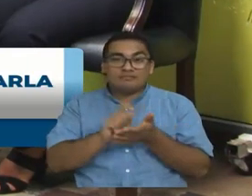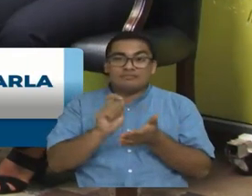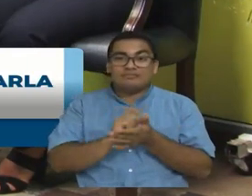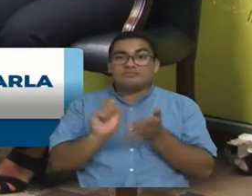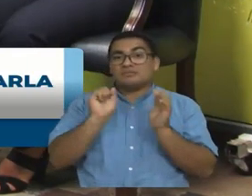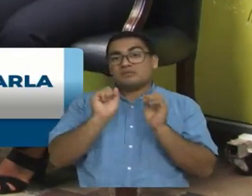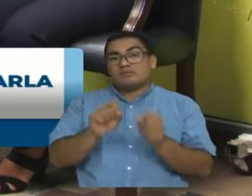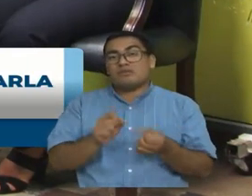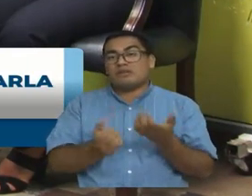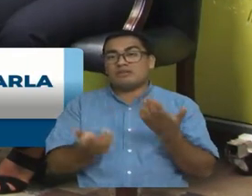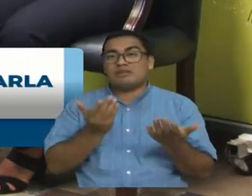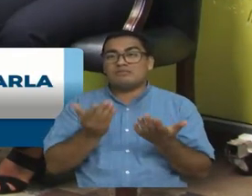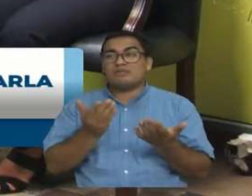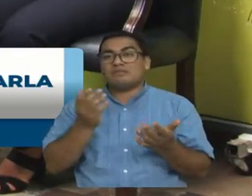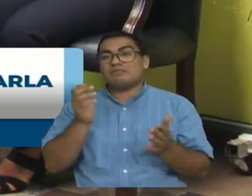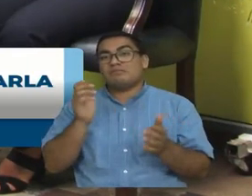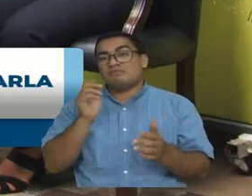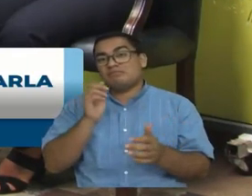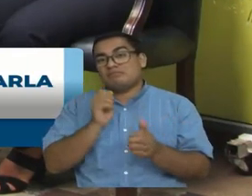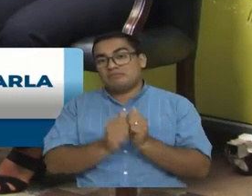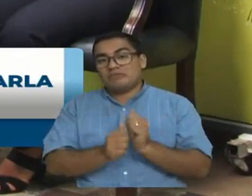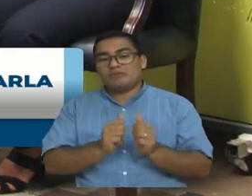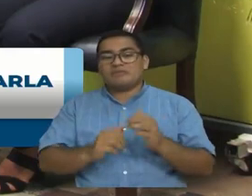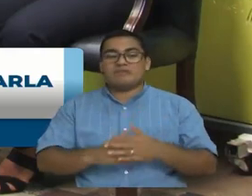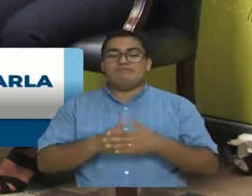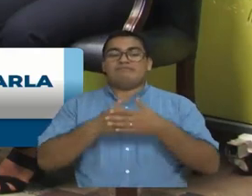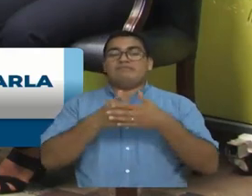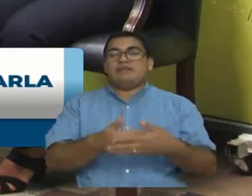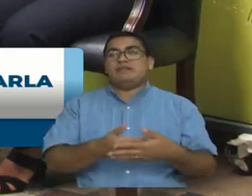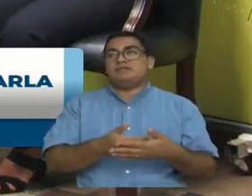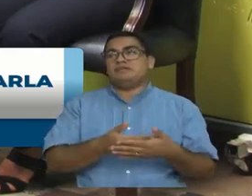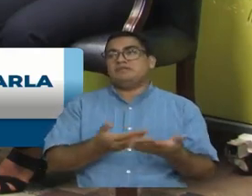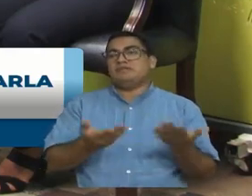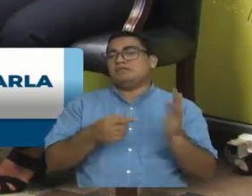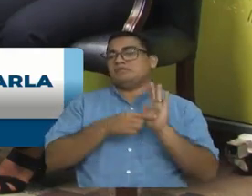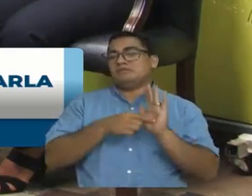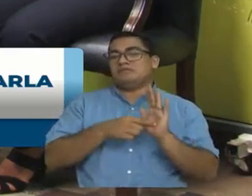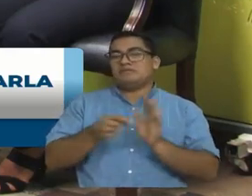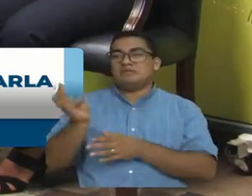puede tener factores de riesgo en el embarazo, por ejemplo, si la